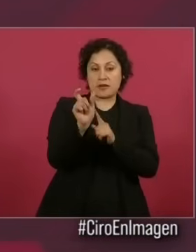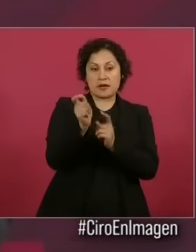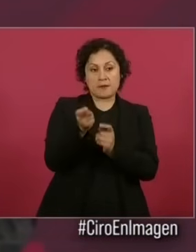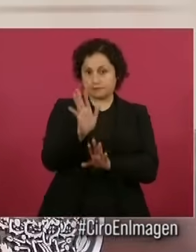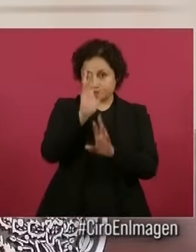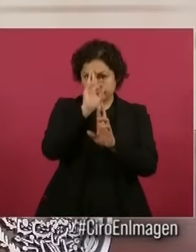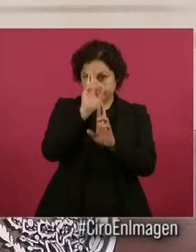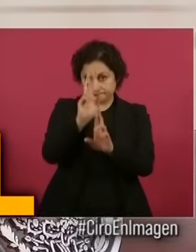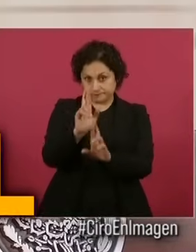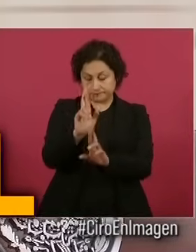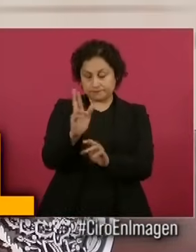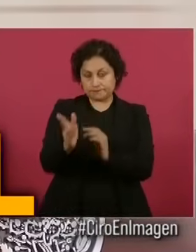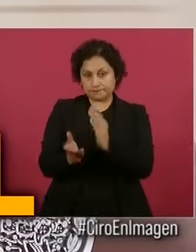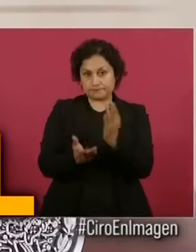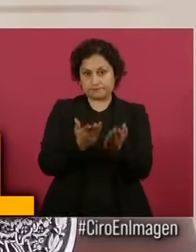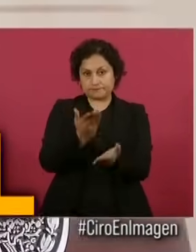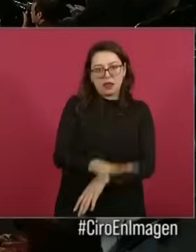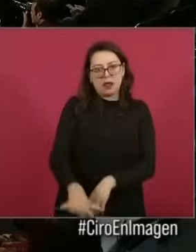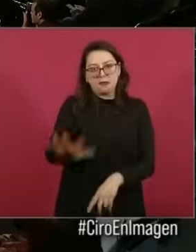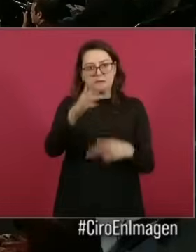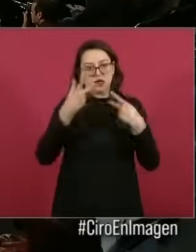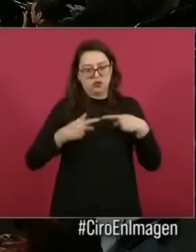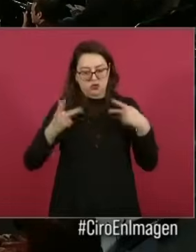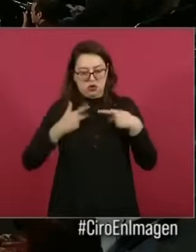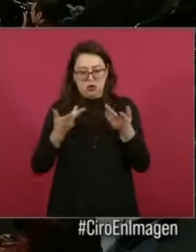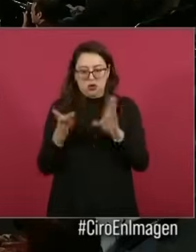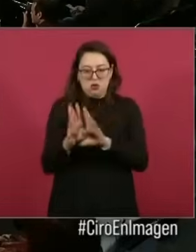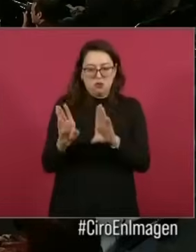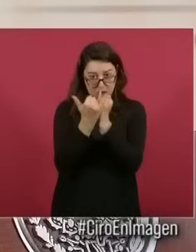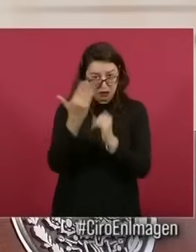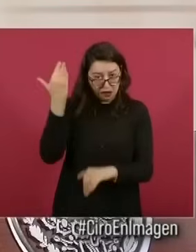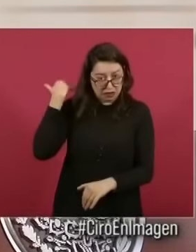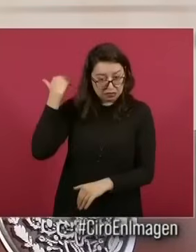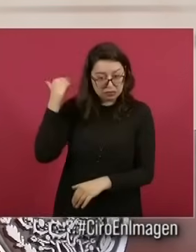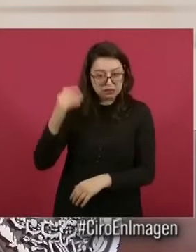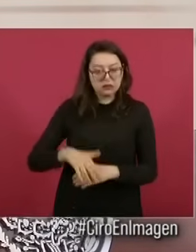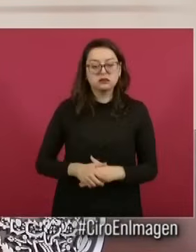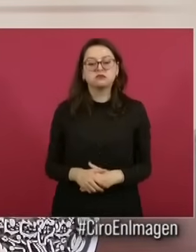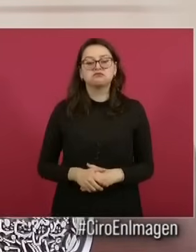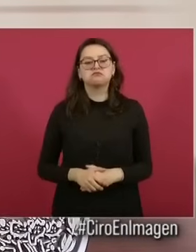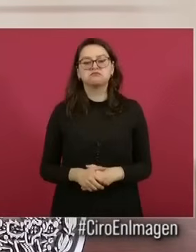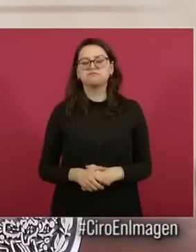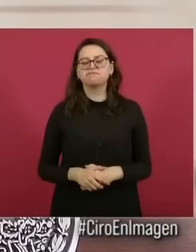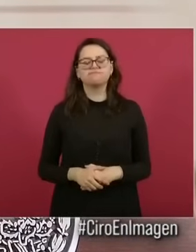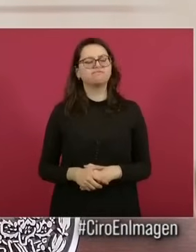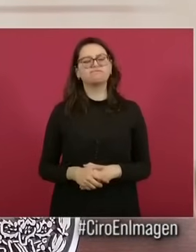fue un autogol. Aquí no tenemos ese riesgo,